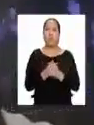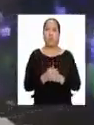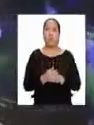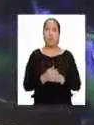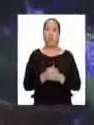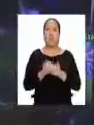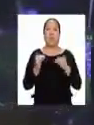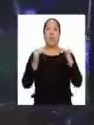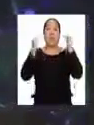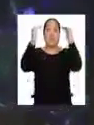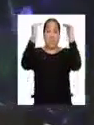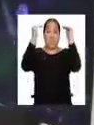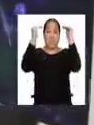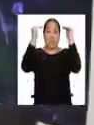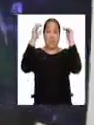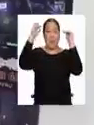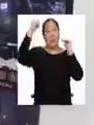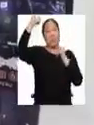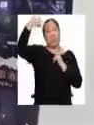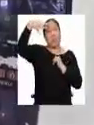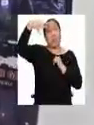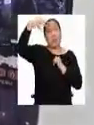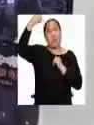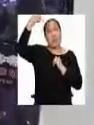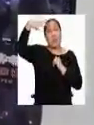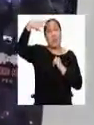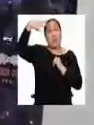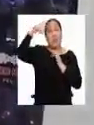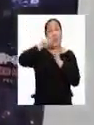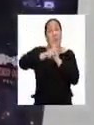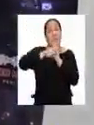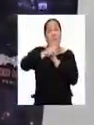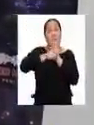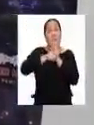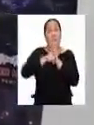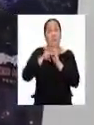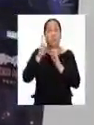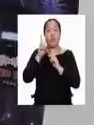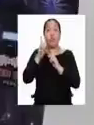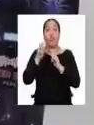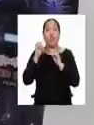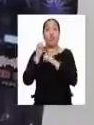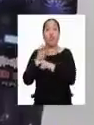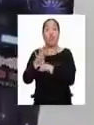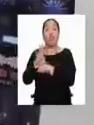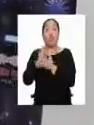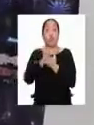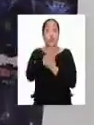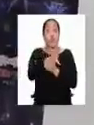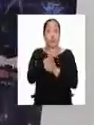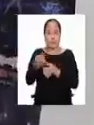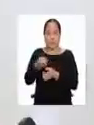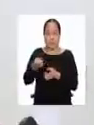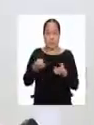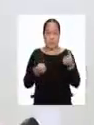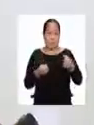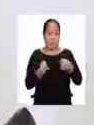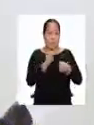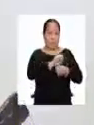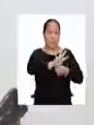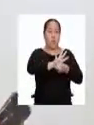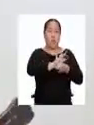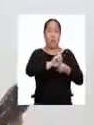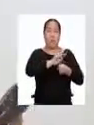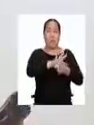televisor tenemos los lentes, que es una videocámara, para poder, mediante las dos luces que generan los mandos Move,